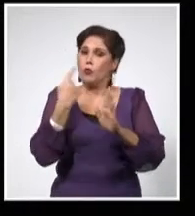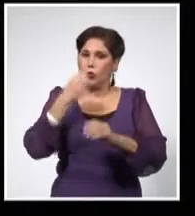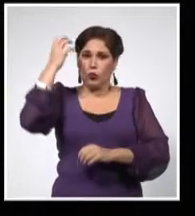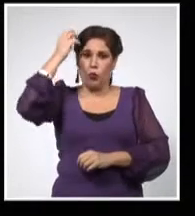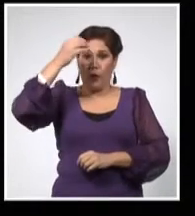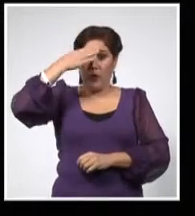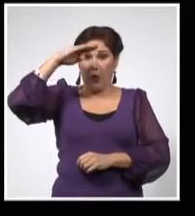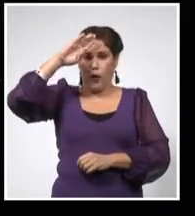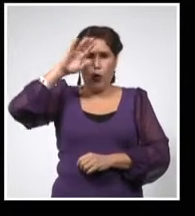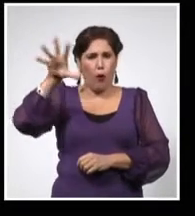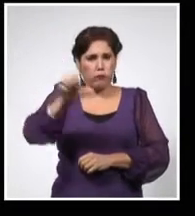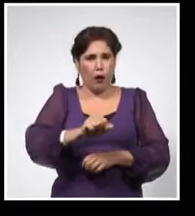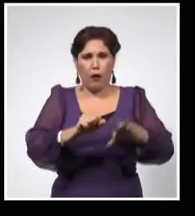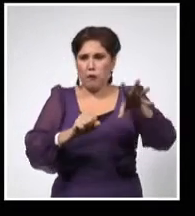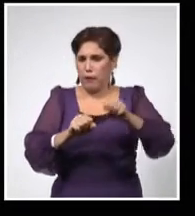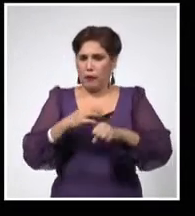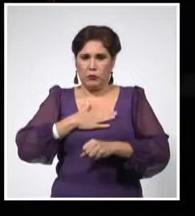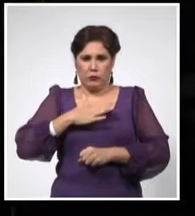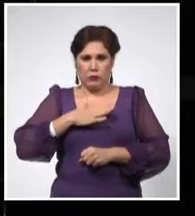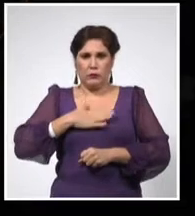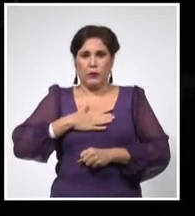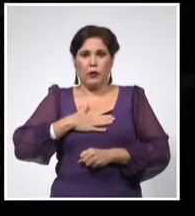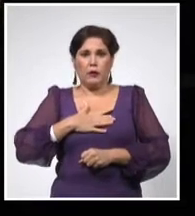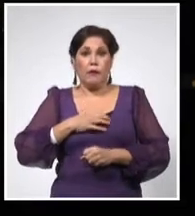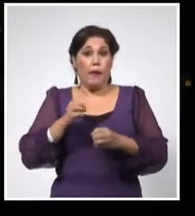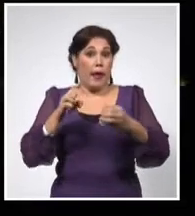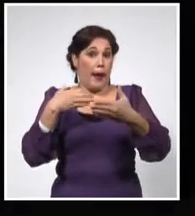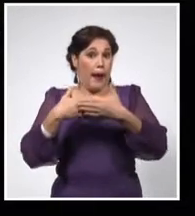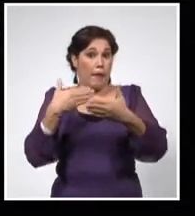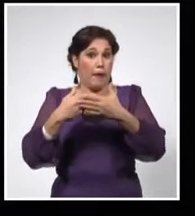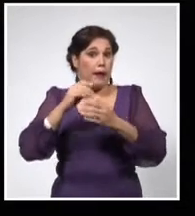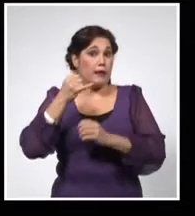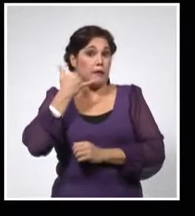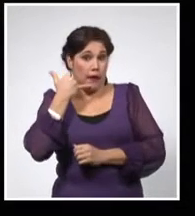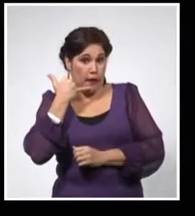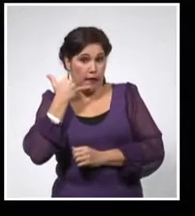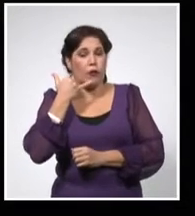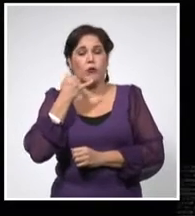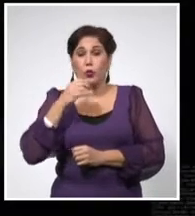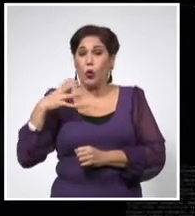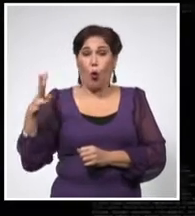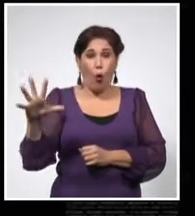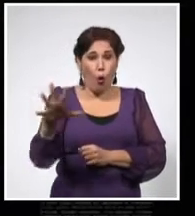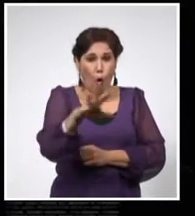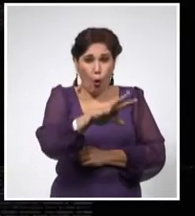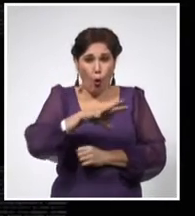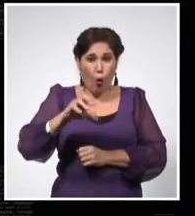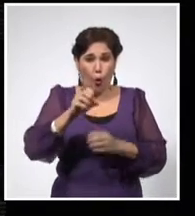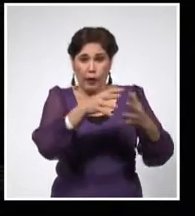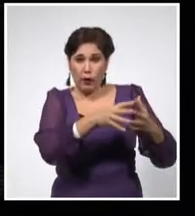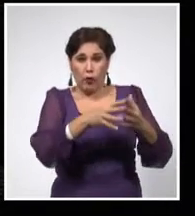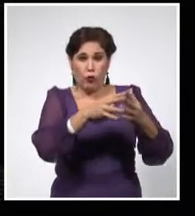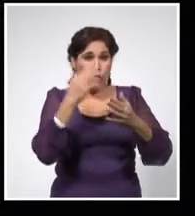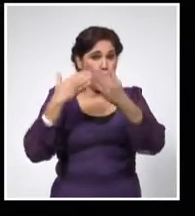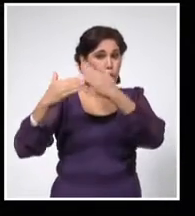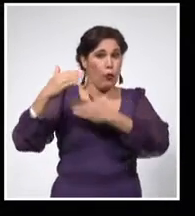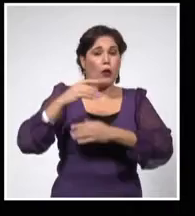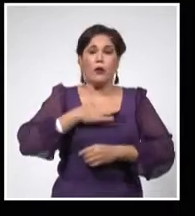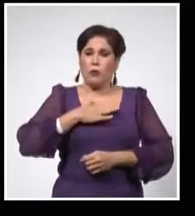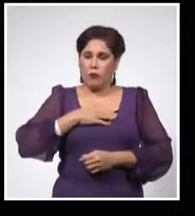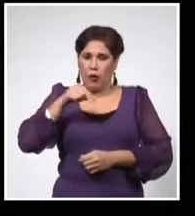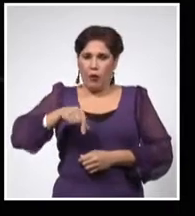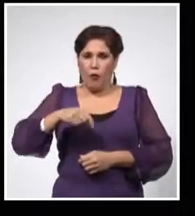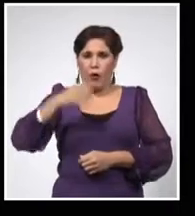todas las empresas de la compañía de teléfono, todos los bienes, por supuesto, y empresas de la